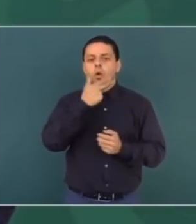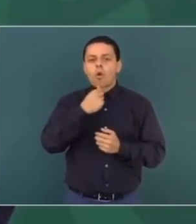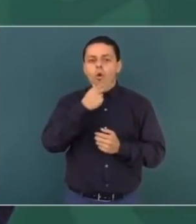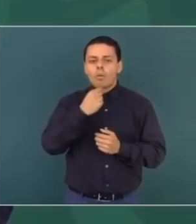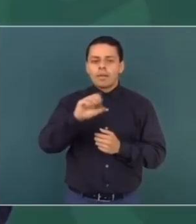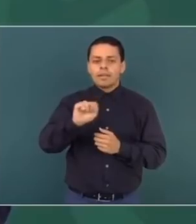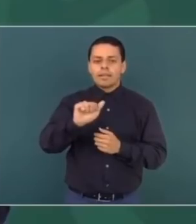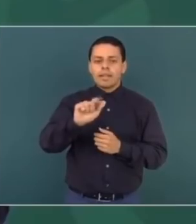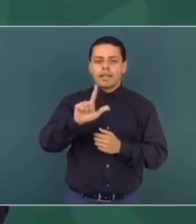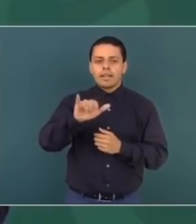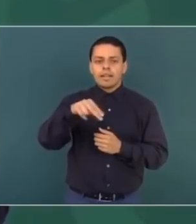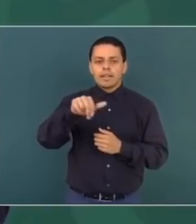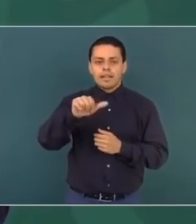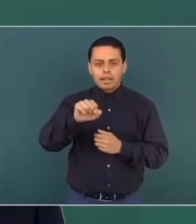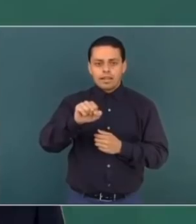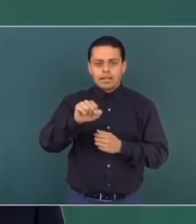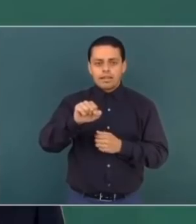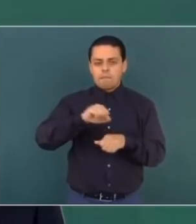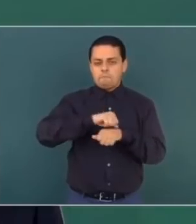Gortari,